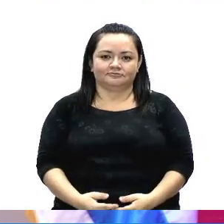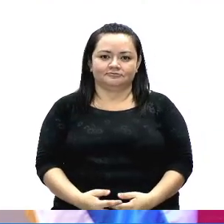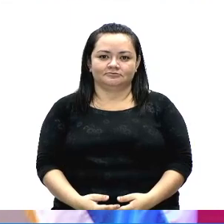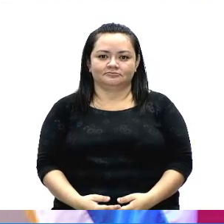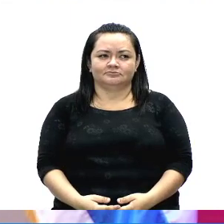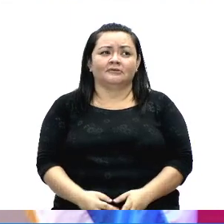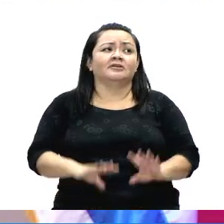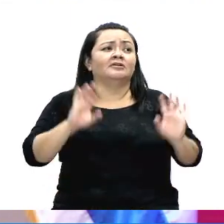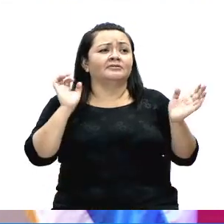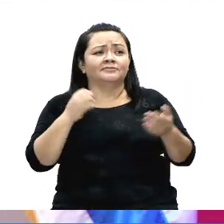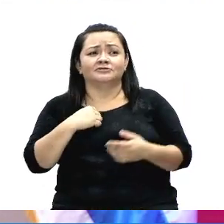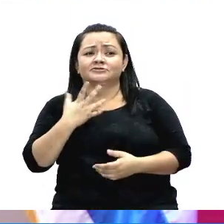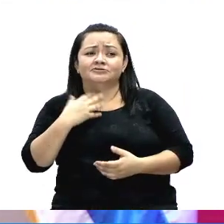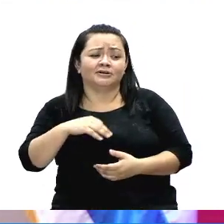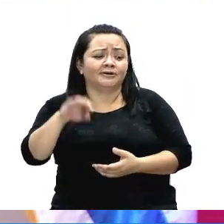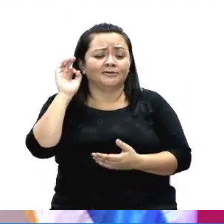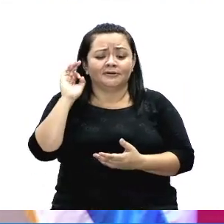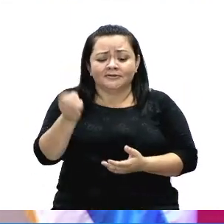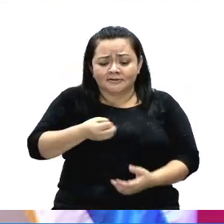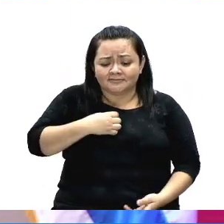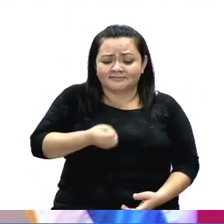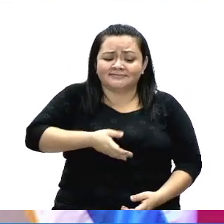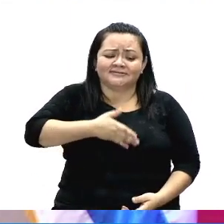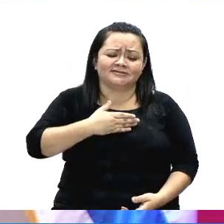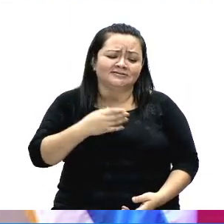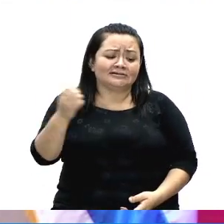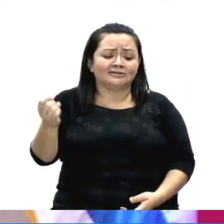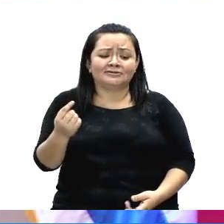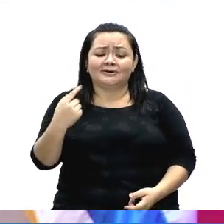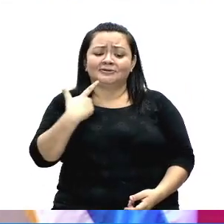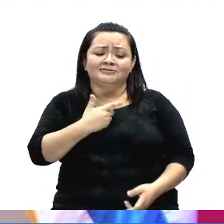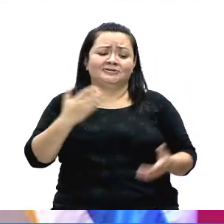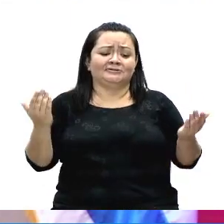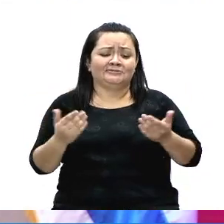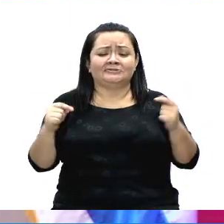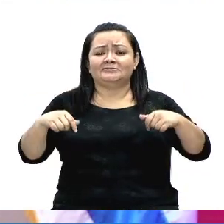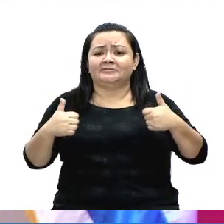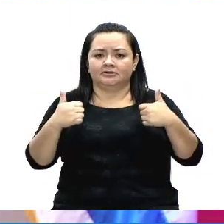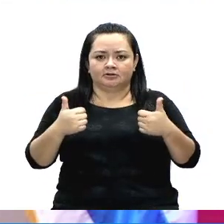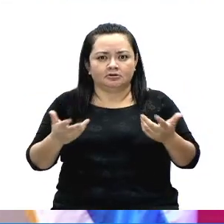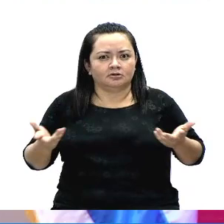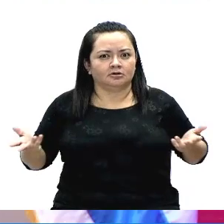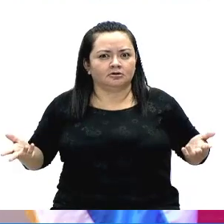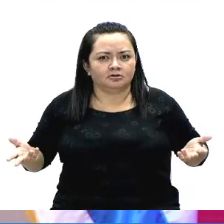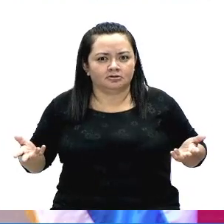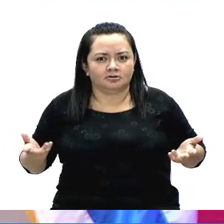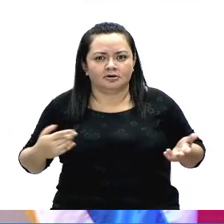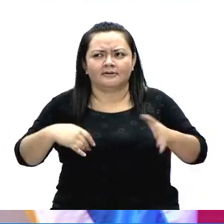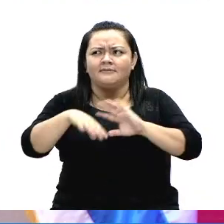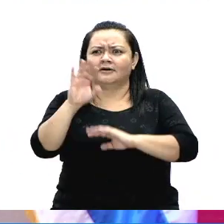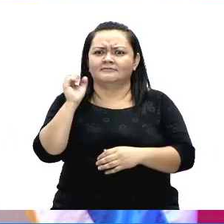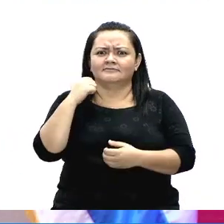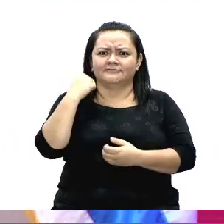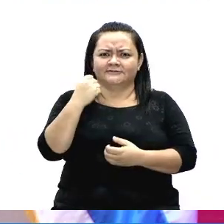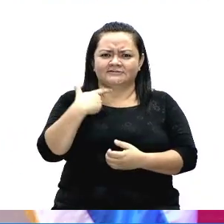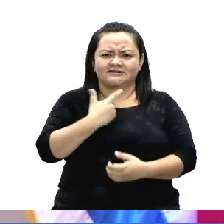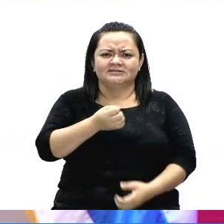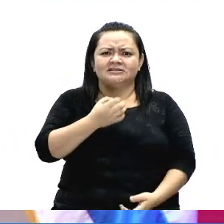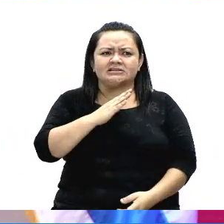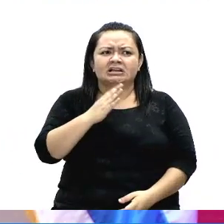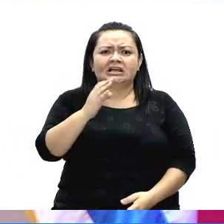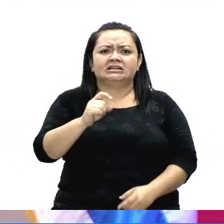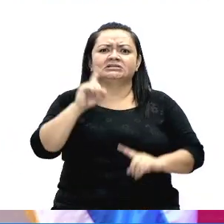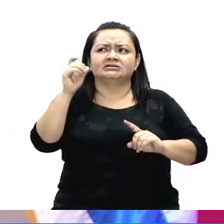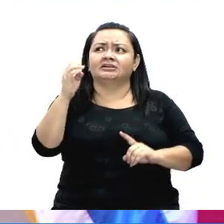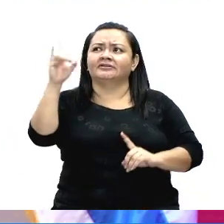hay puesto yo quiero palabras de aliento yo quiero que me digan que vamos a salir de ésta y que más palabras de aliento que quiere decir cristo en